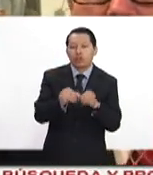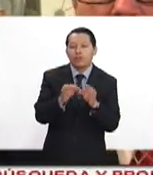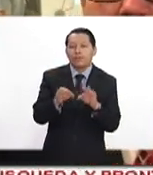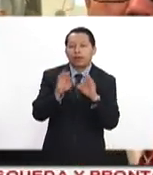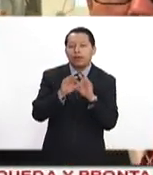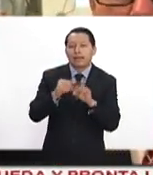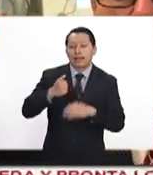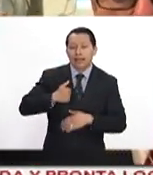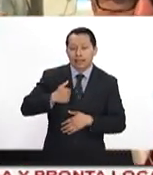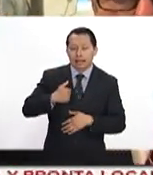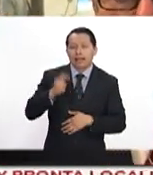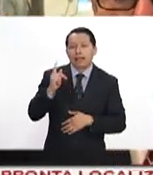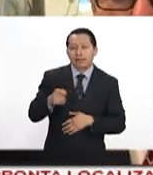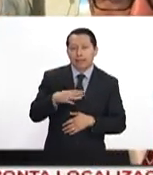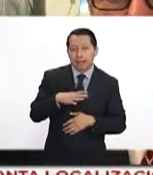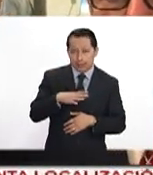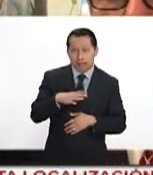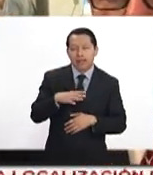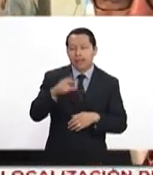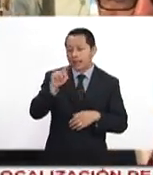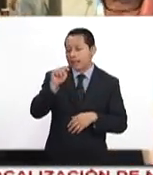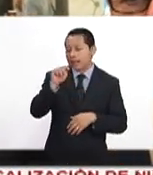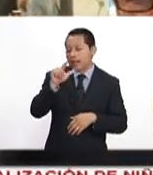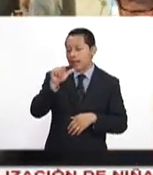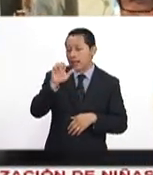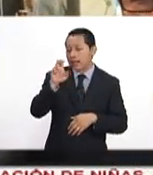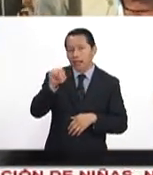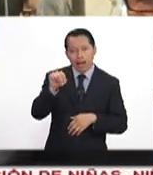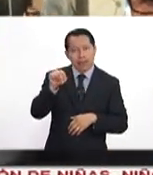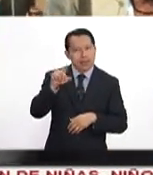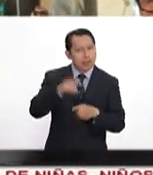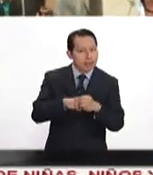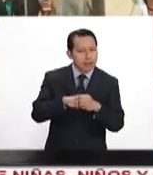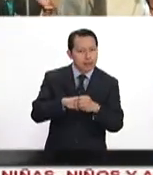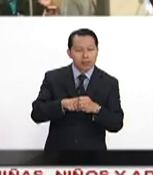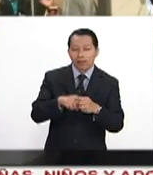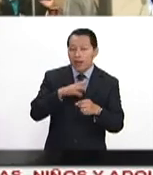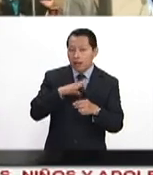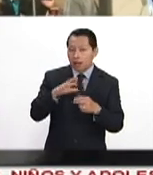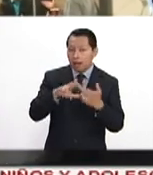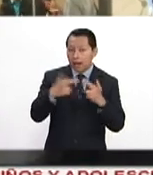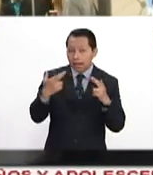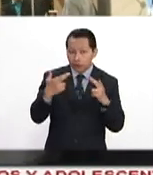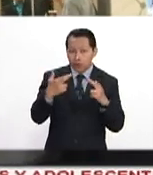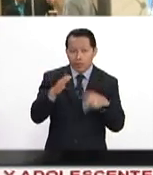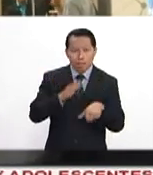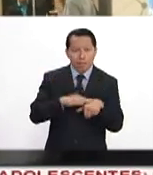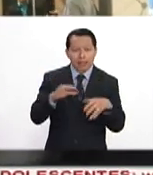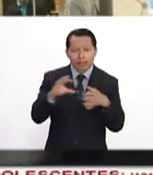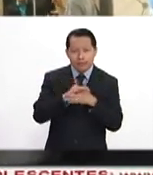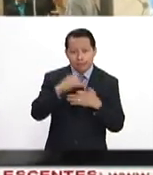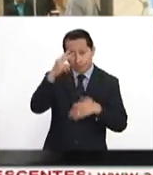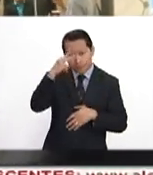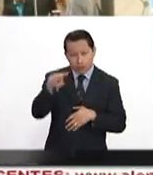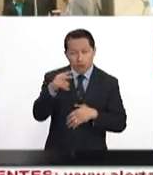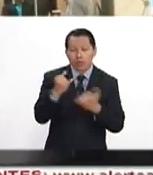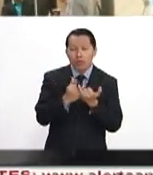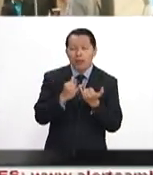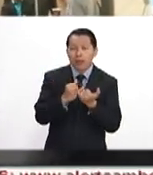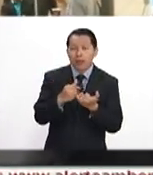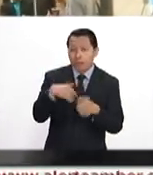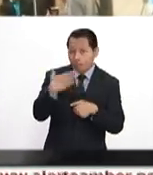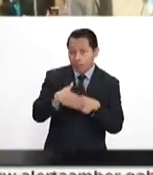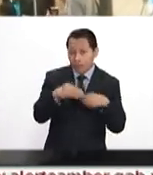para Canadá. Es parte del Tratado de Libre Comercio de América del Norte y tenemos una relación mucho más estrecha con México. Y cuando vengan